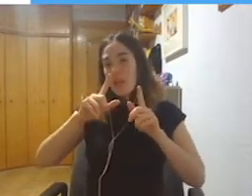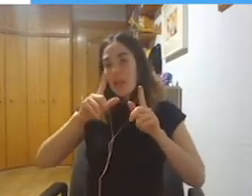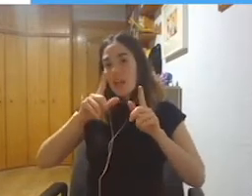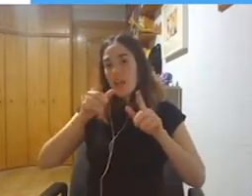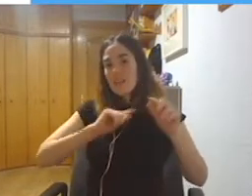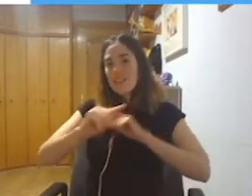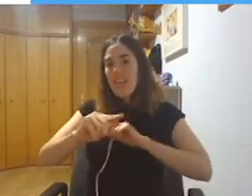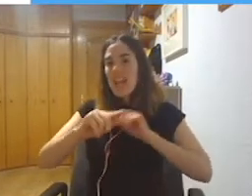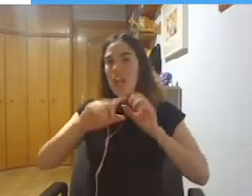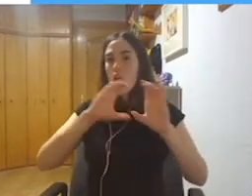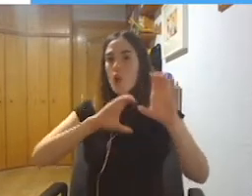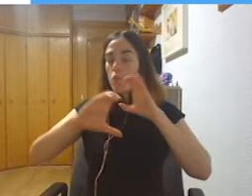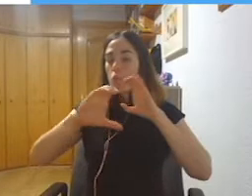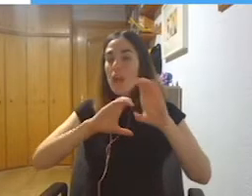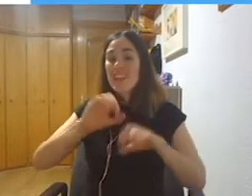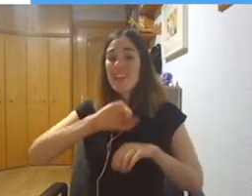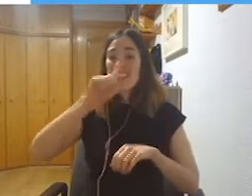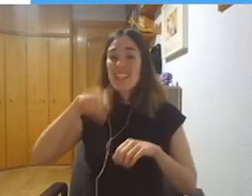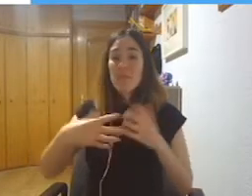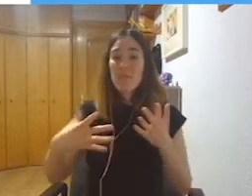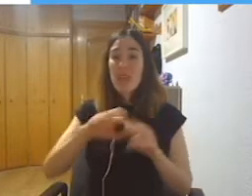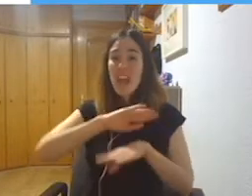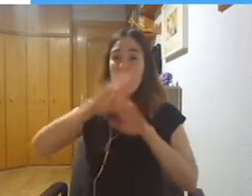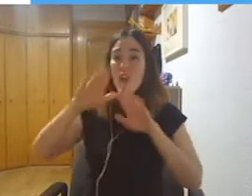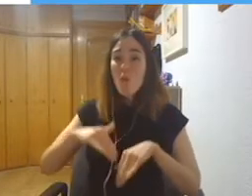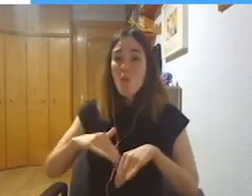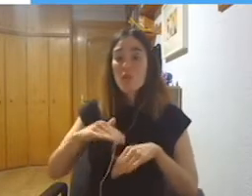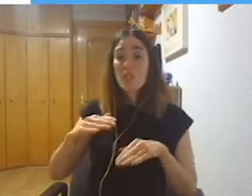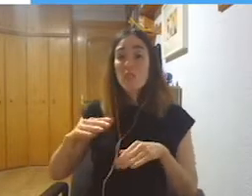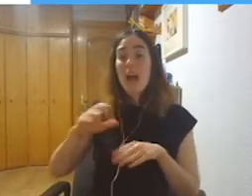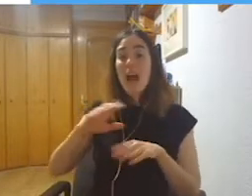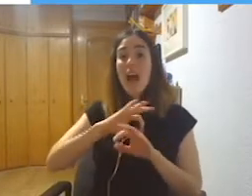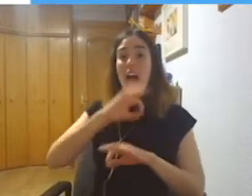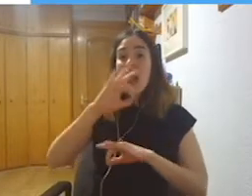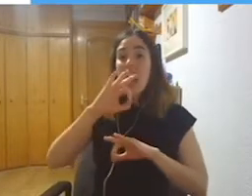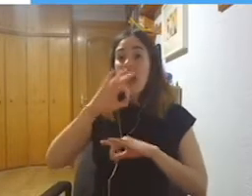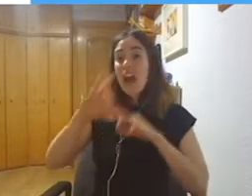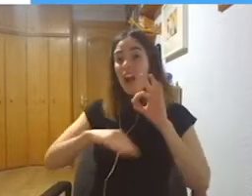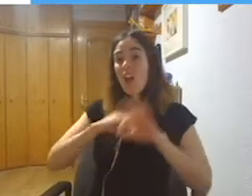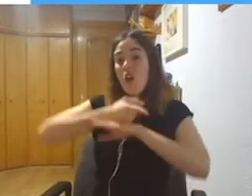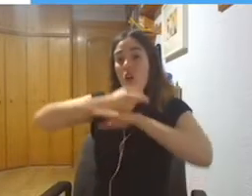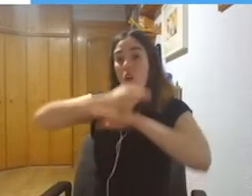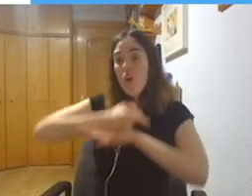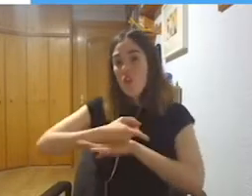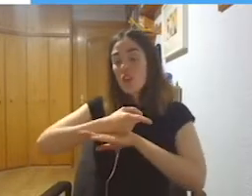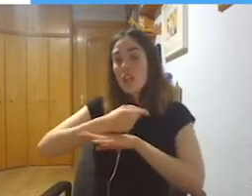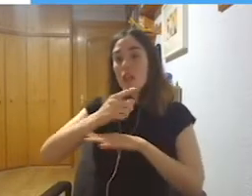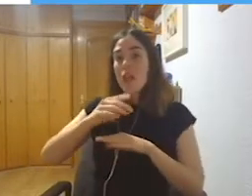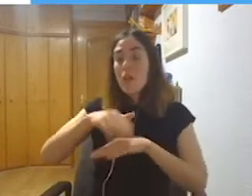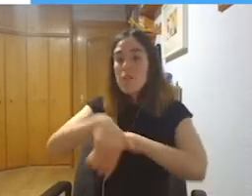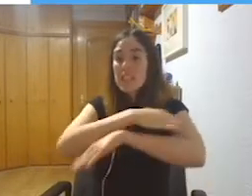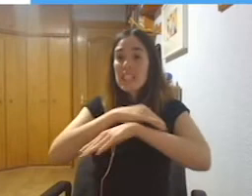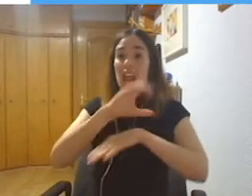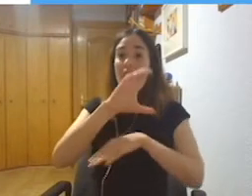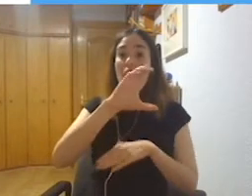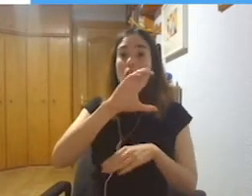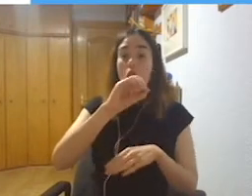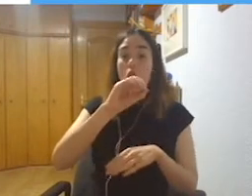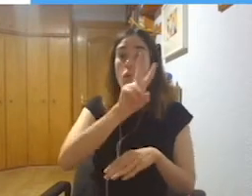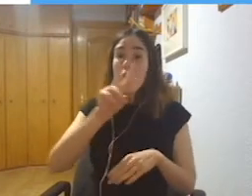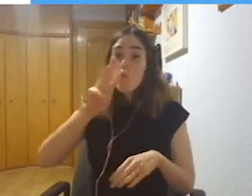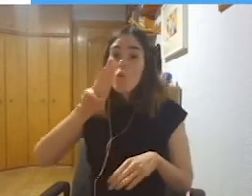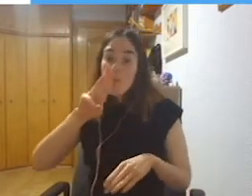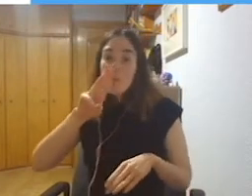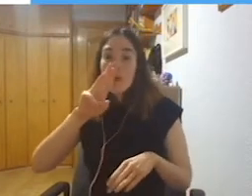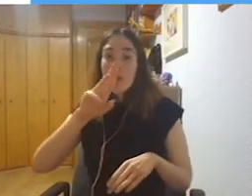orden ministerial relacionada al respecto que más nos puede interesar sería la CUT 582, que ¿qué dice?